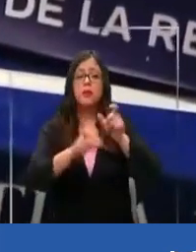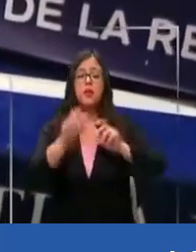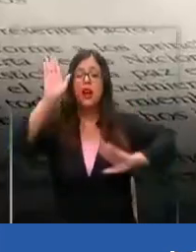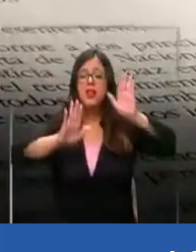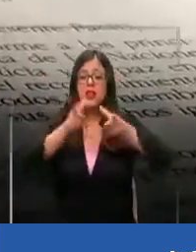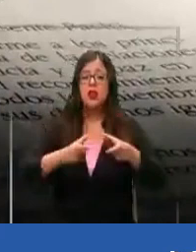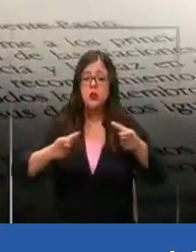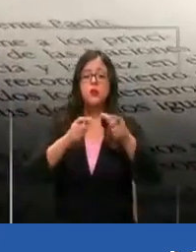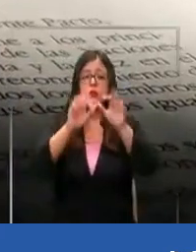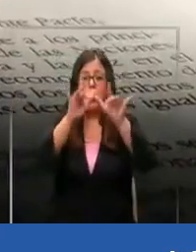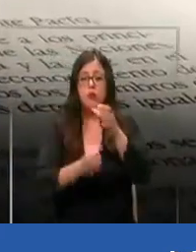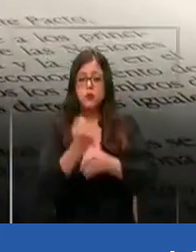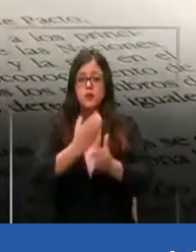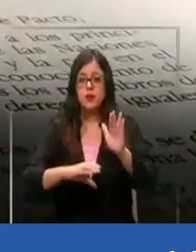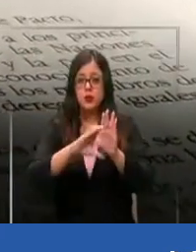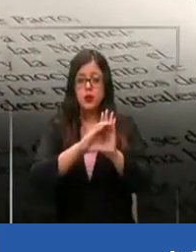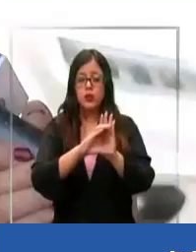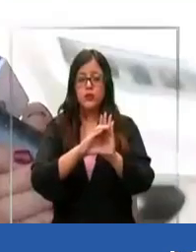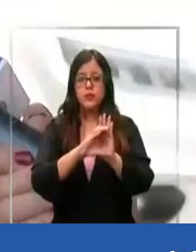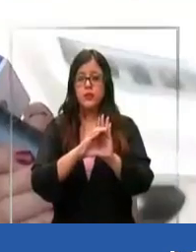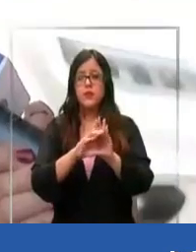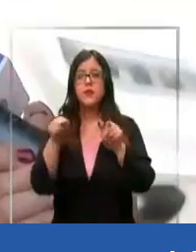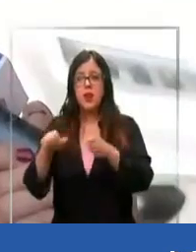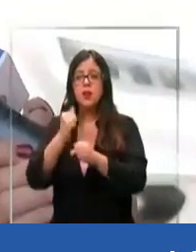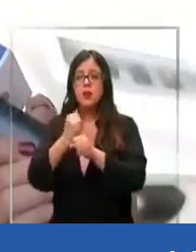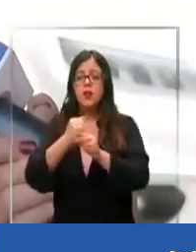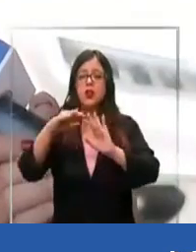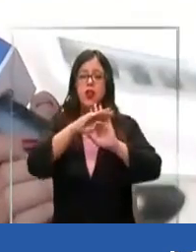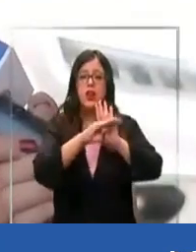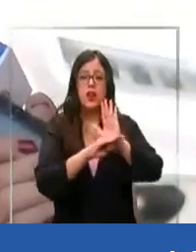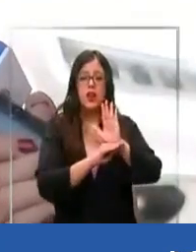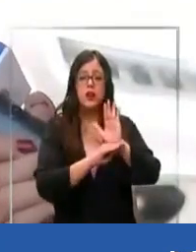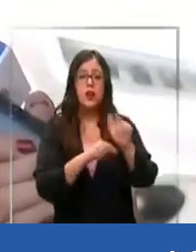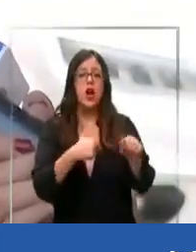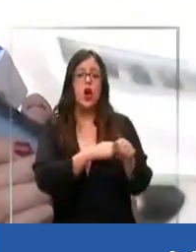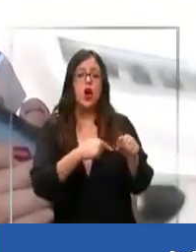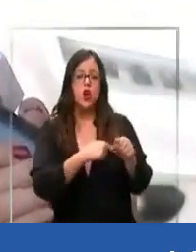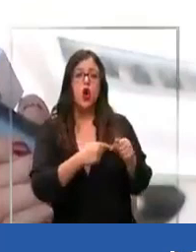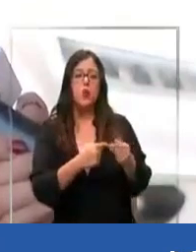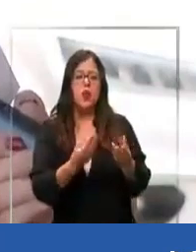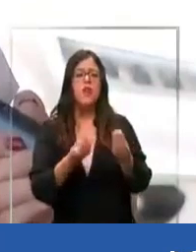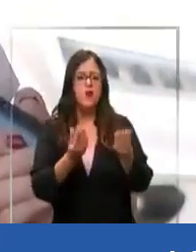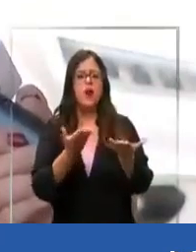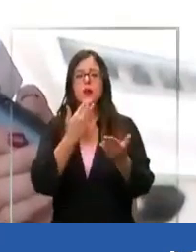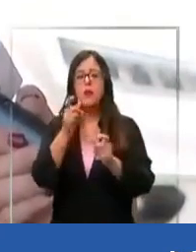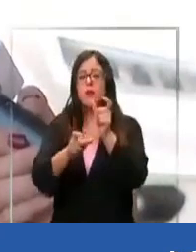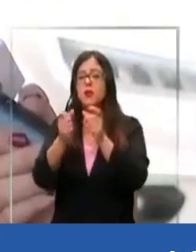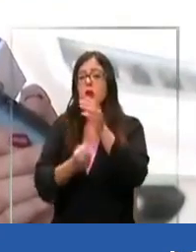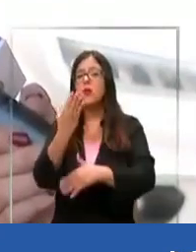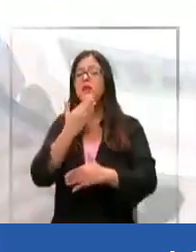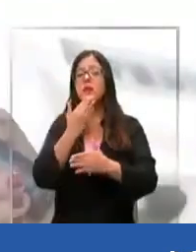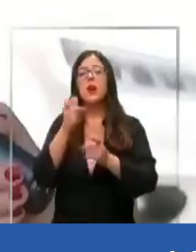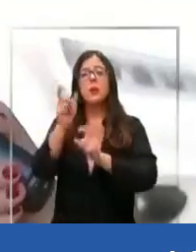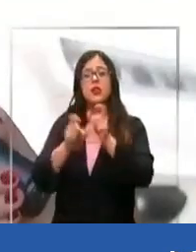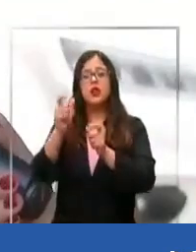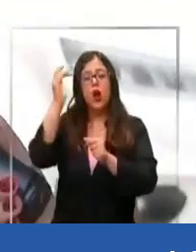para redactar un nuevo texto constitucional. Estamos trabajando en una lista con nombres bastante atractivos, con gente nueva, pero también con gente con